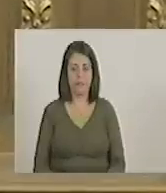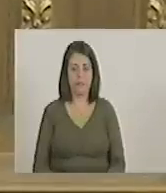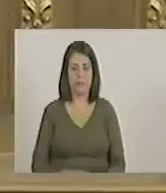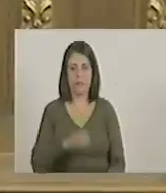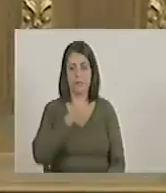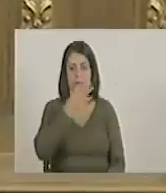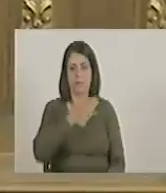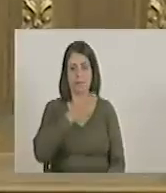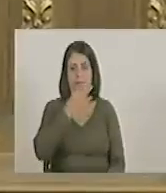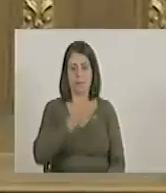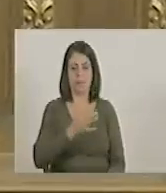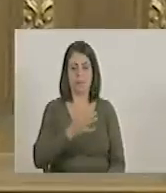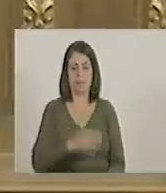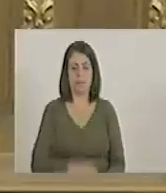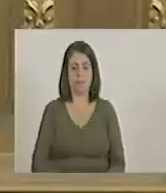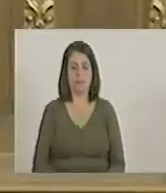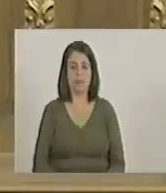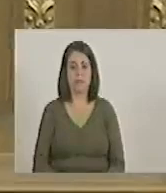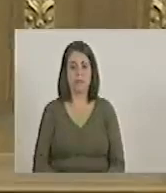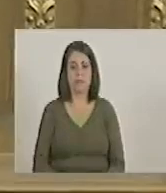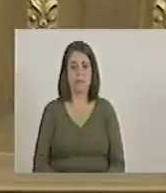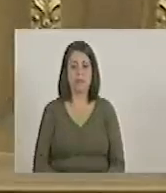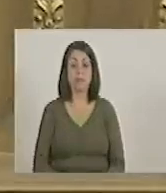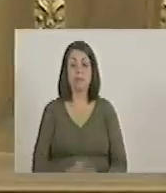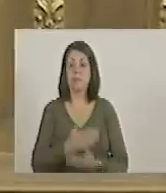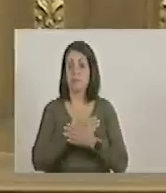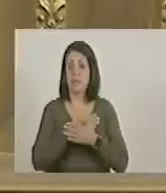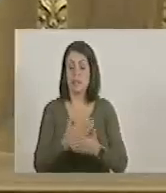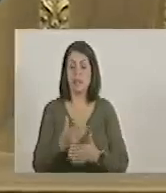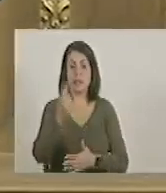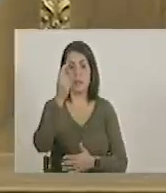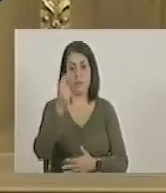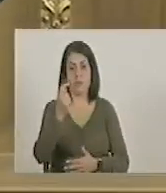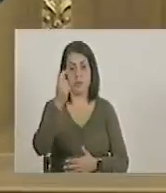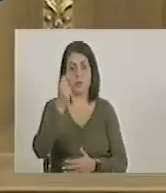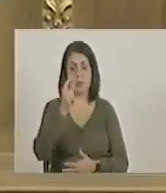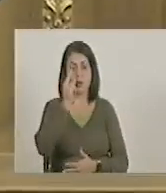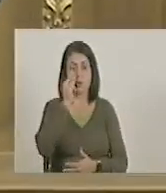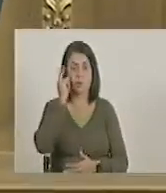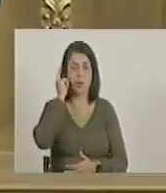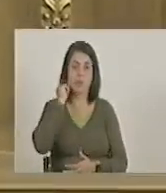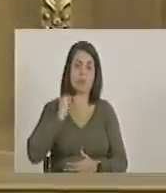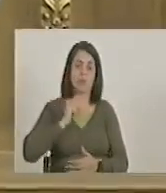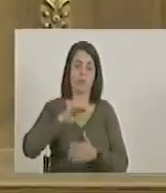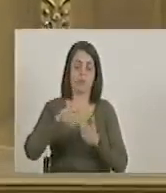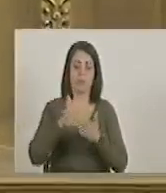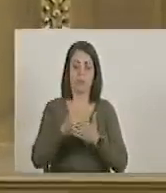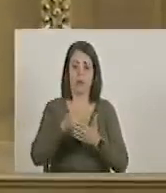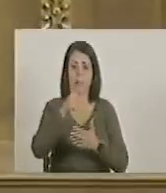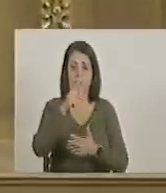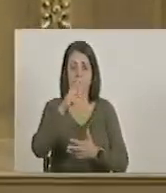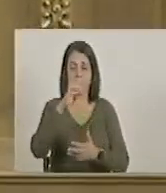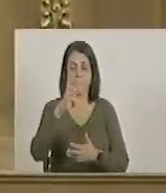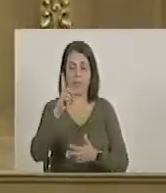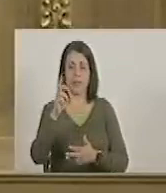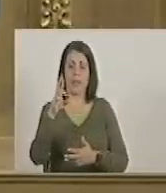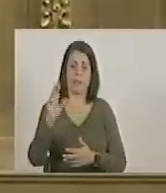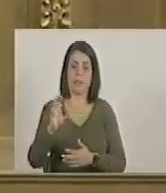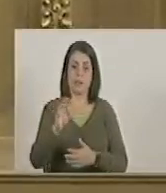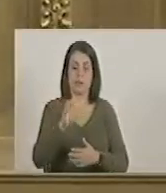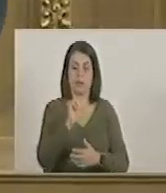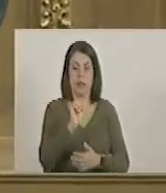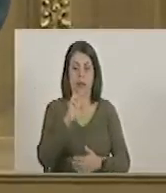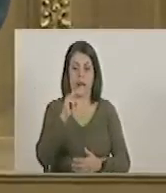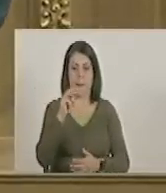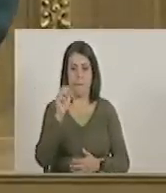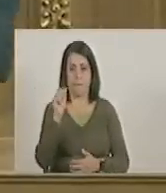Buenas tardes, queridos, queridas diputadas, diputados, camarada Pedro Infante, camarada